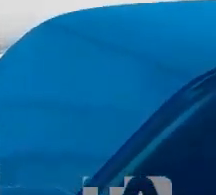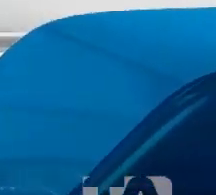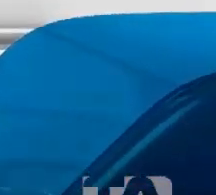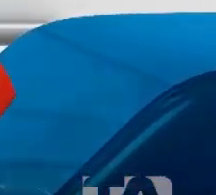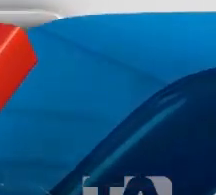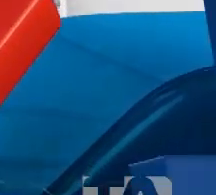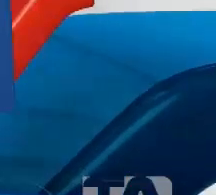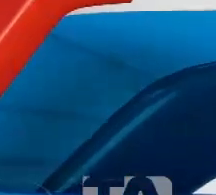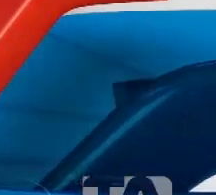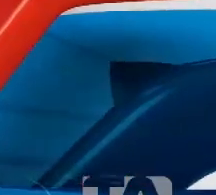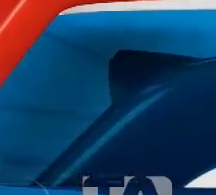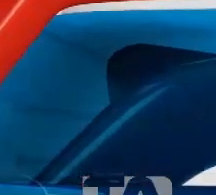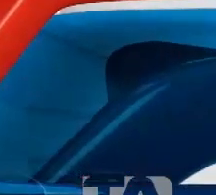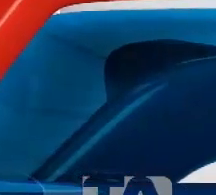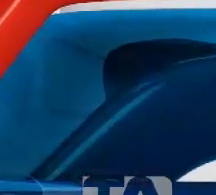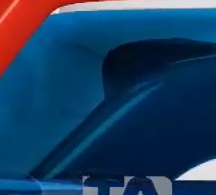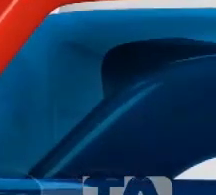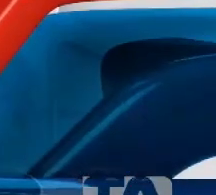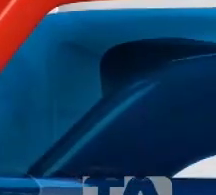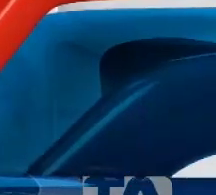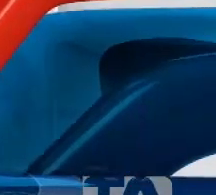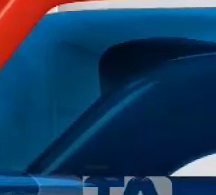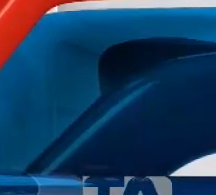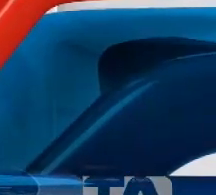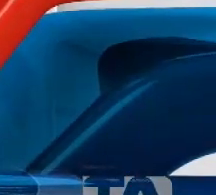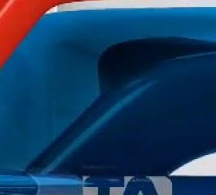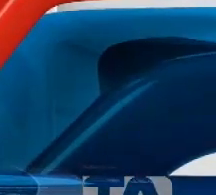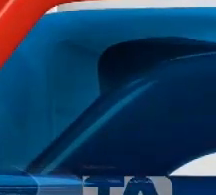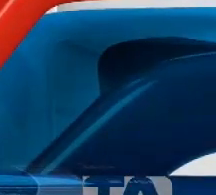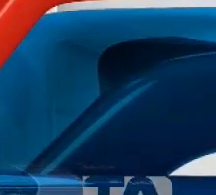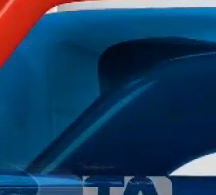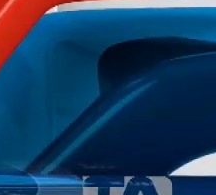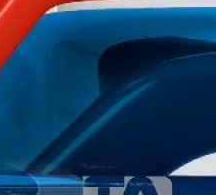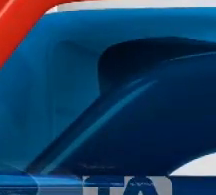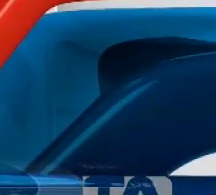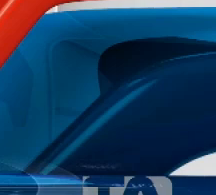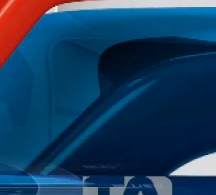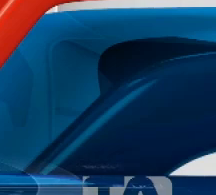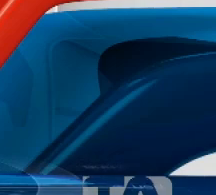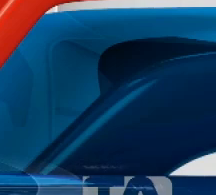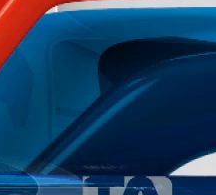24 horas con lis valarezo y maria grazia acosta